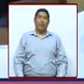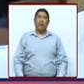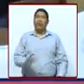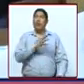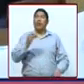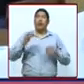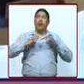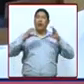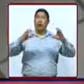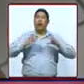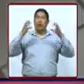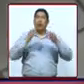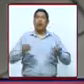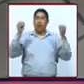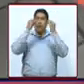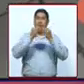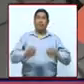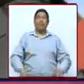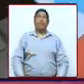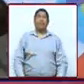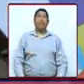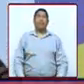Portando y capacitándome más que todo.